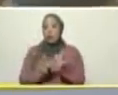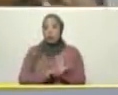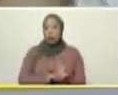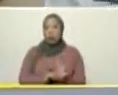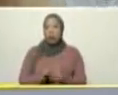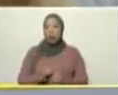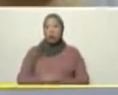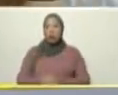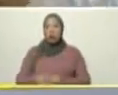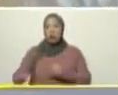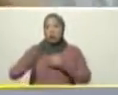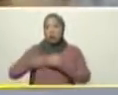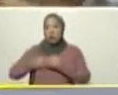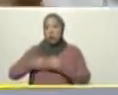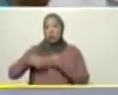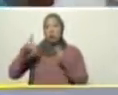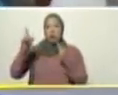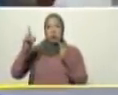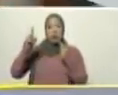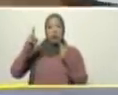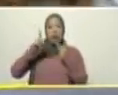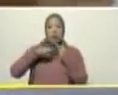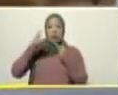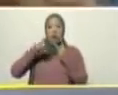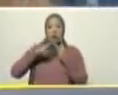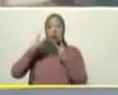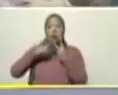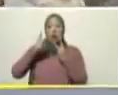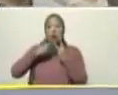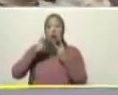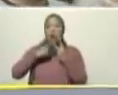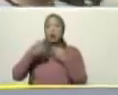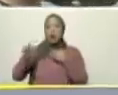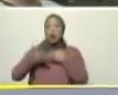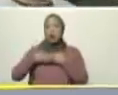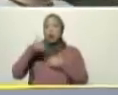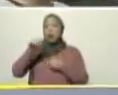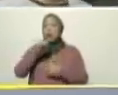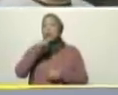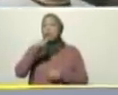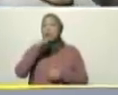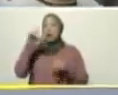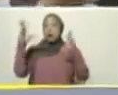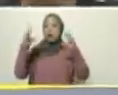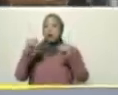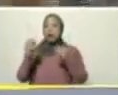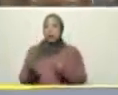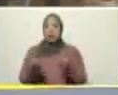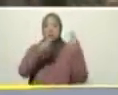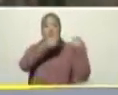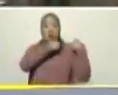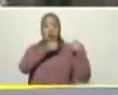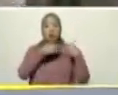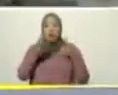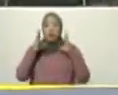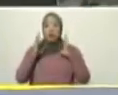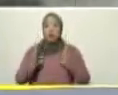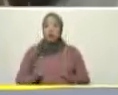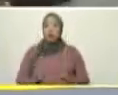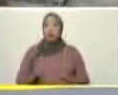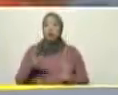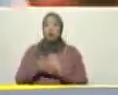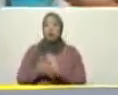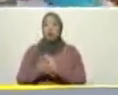además del cierre de Venezolana de Televisión, se impuso una dictadura mediática de quienes habían dirigido el golpe de Estado, que eran los